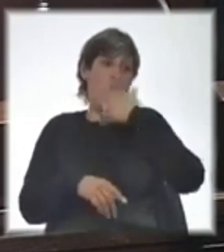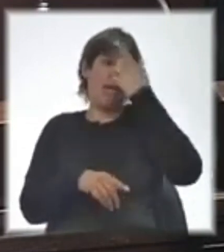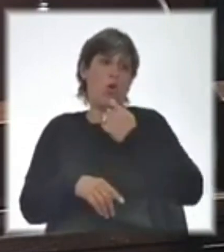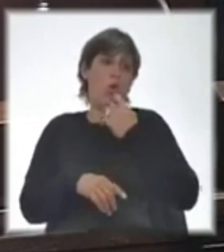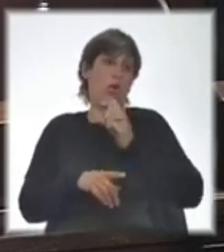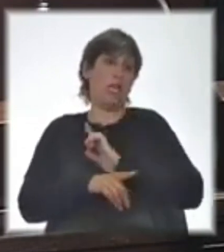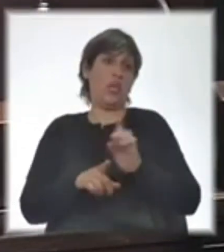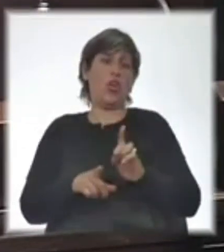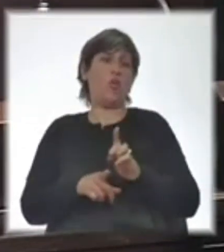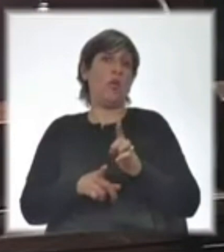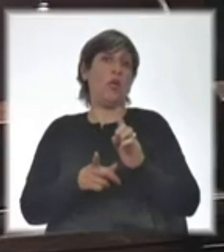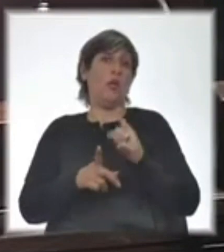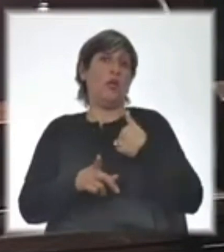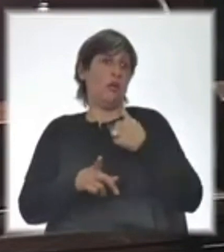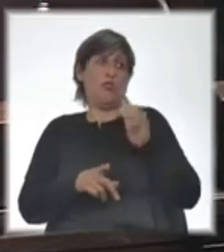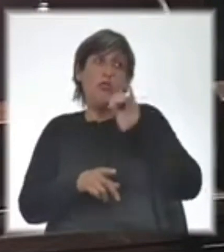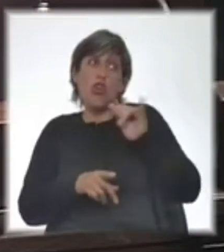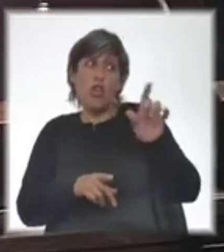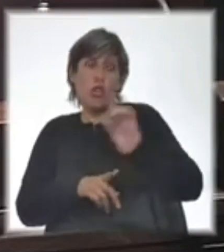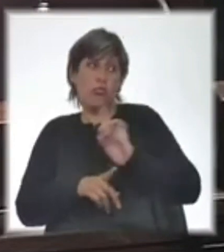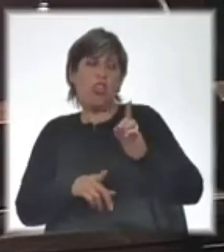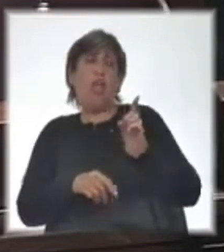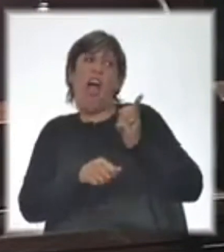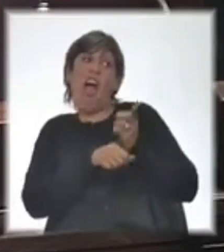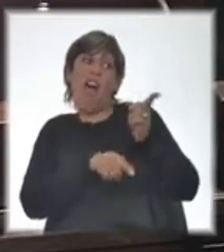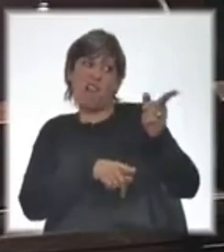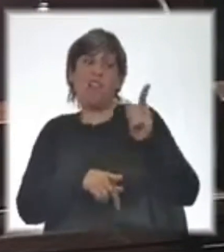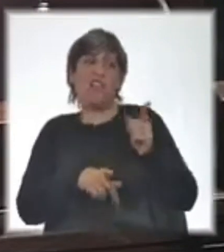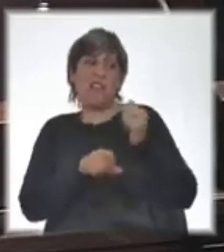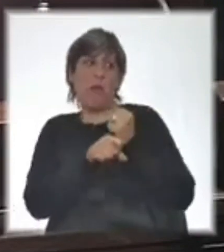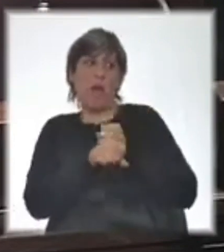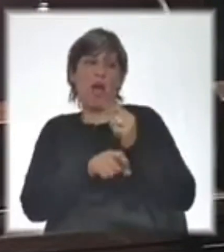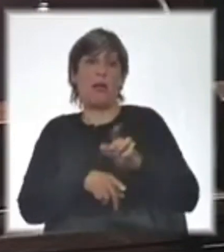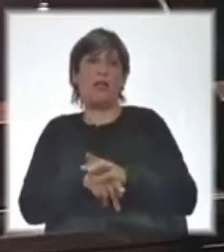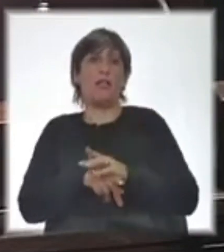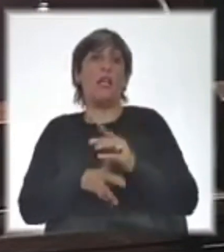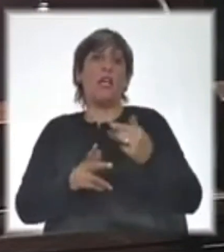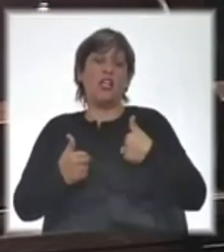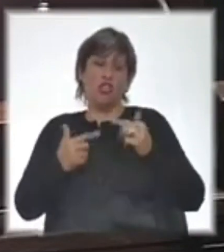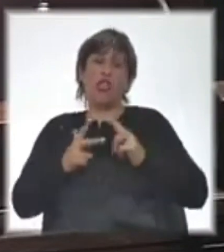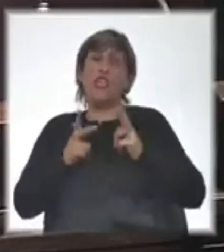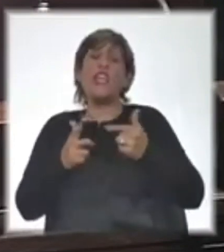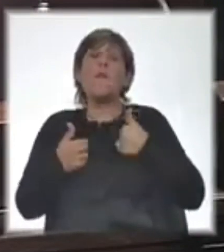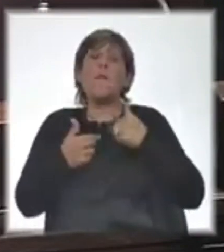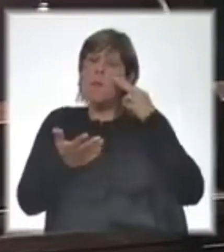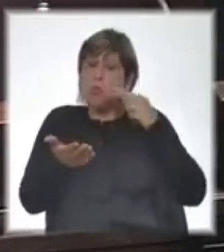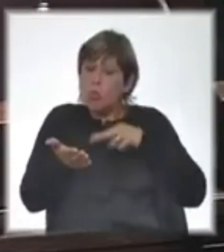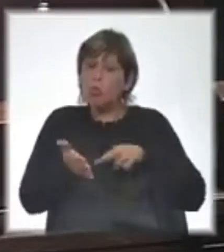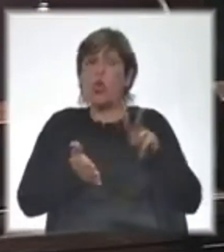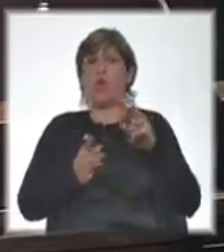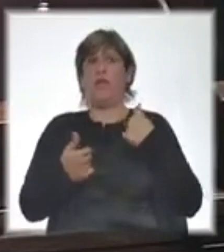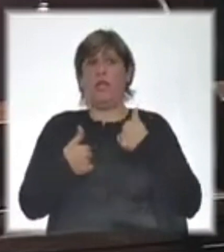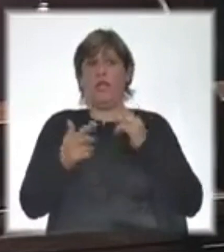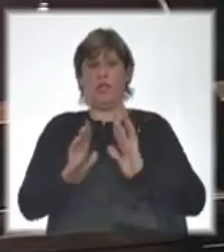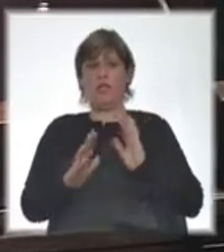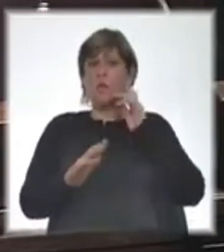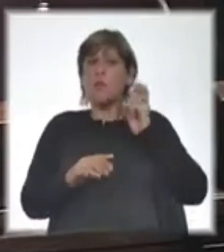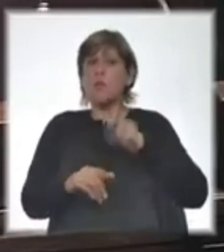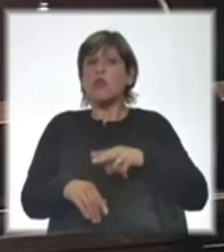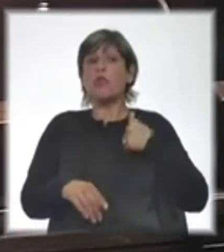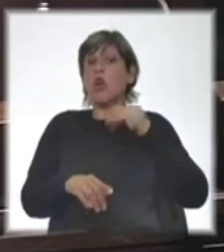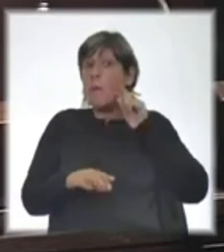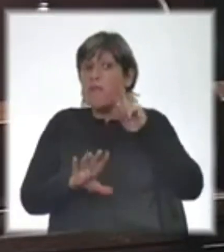Nadie lo puede acusar, yo no lo acusé que trabajaban para UPM. Yo dije que desde mi óptica, de que así como yo lo